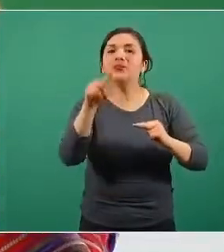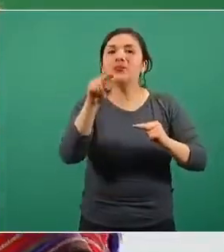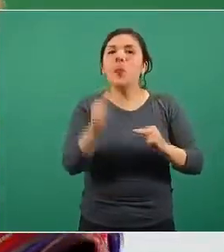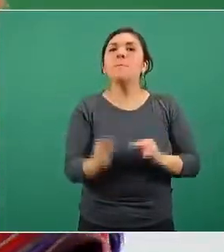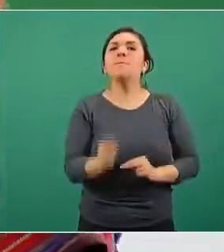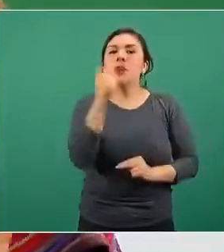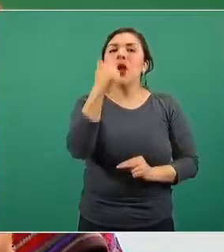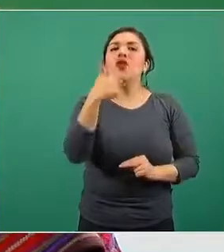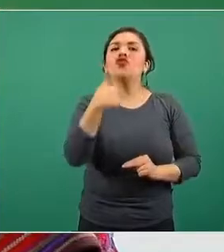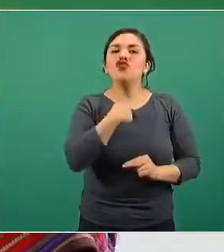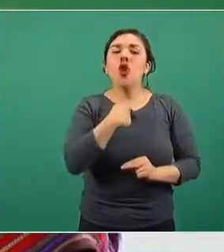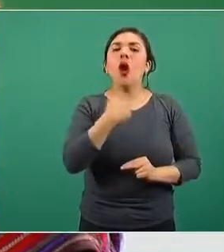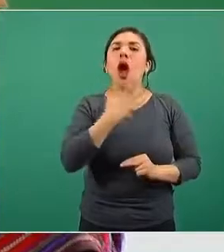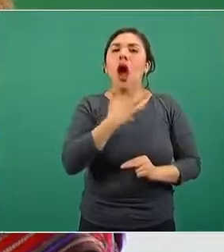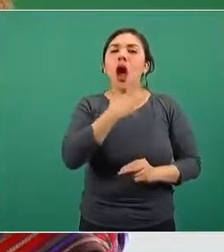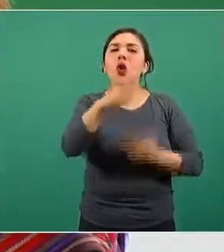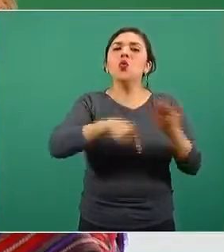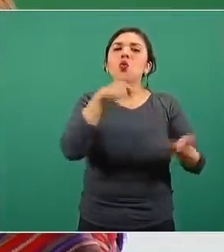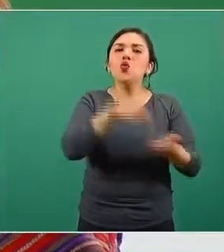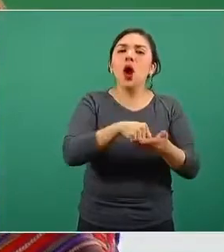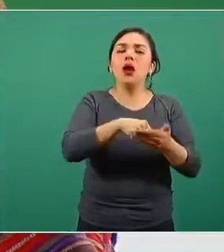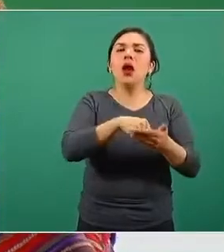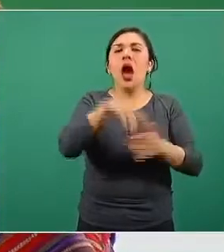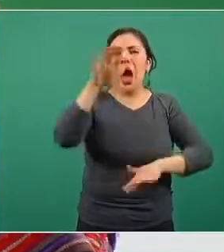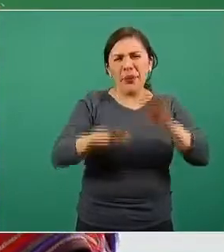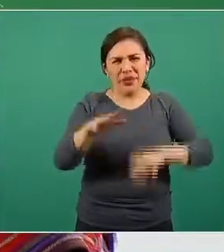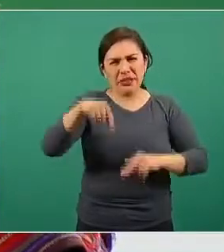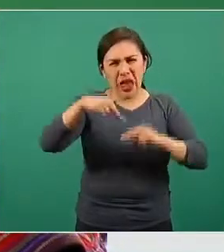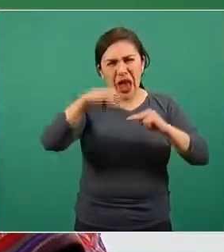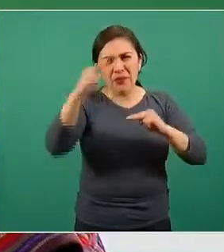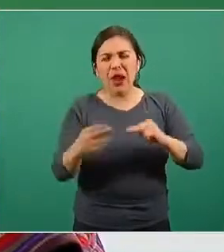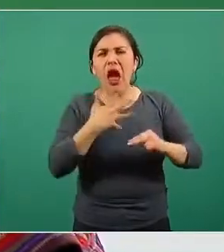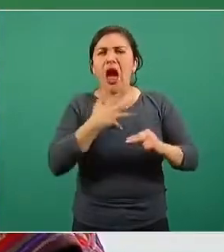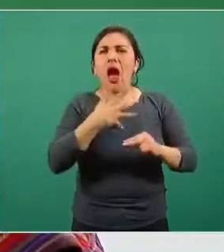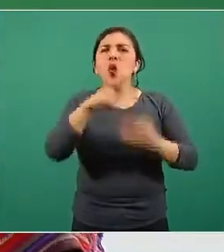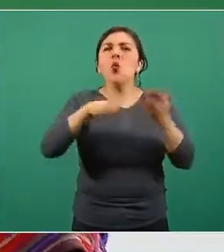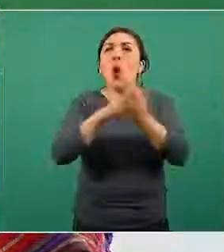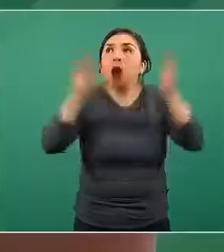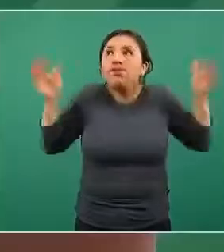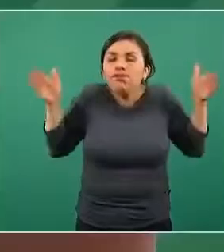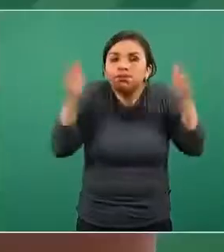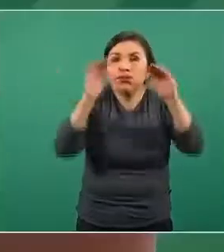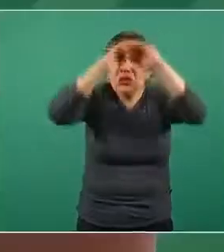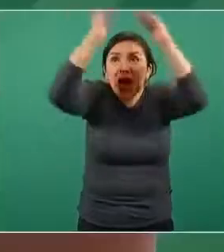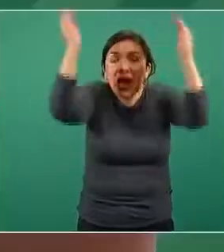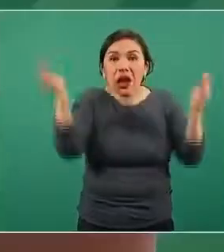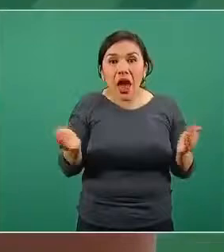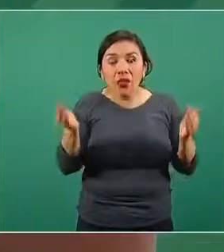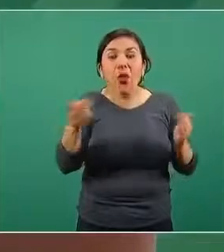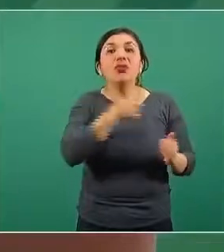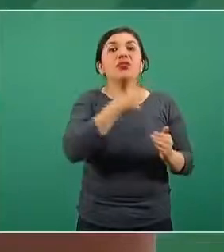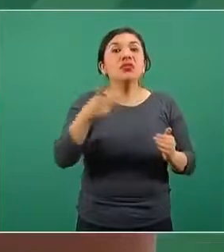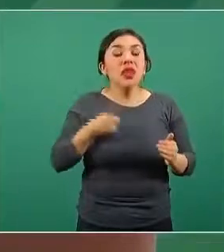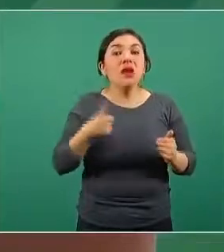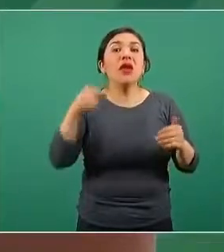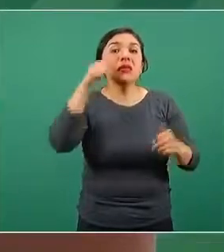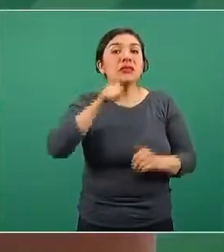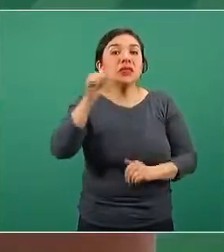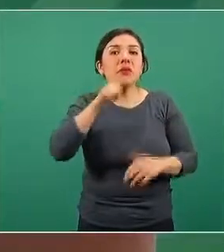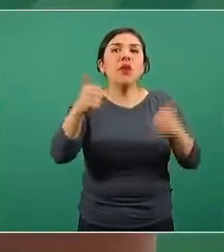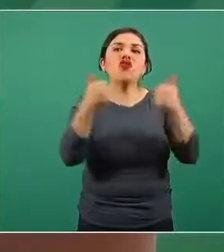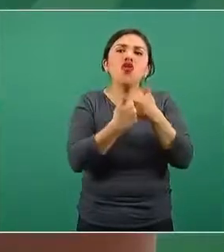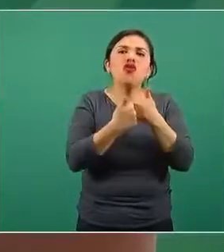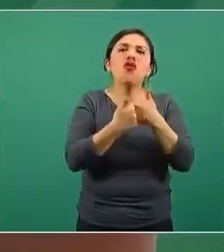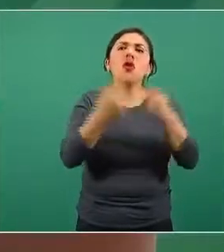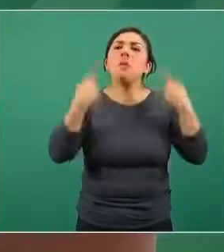través de un espacio. A veces las albercas se encuentran en lugares cerrados y es por eso que tienen que mantener algún